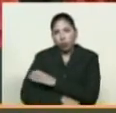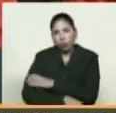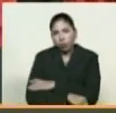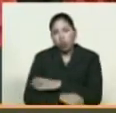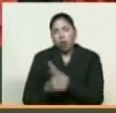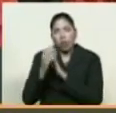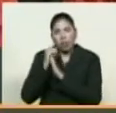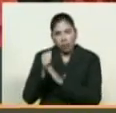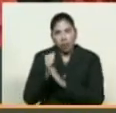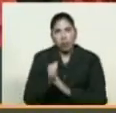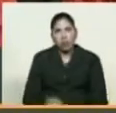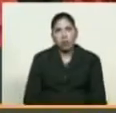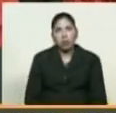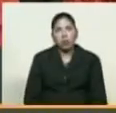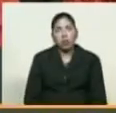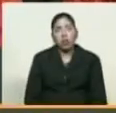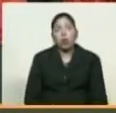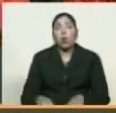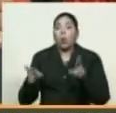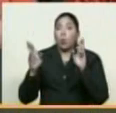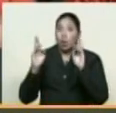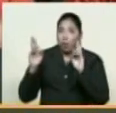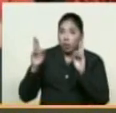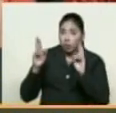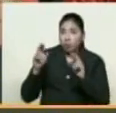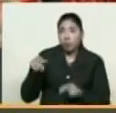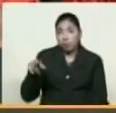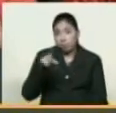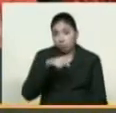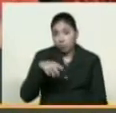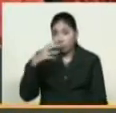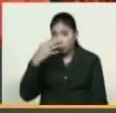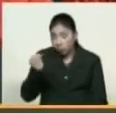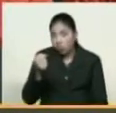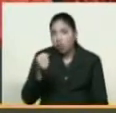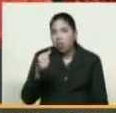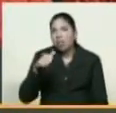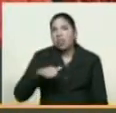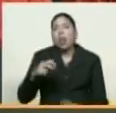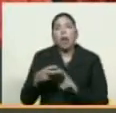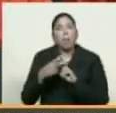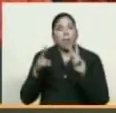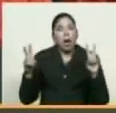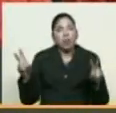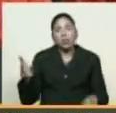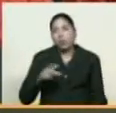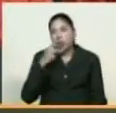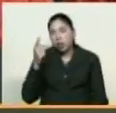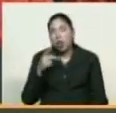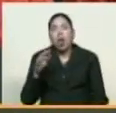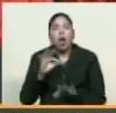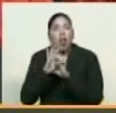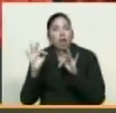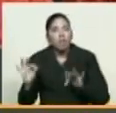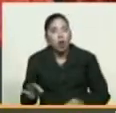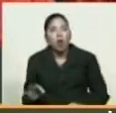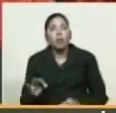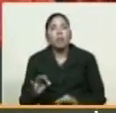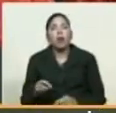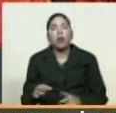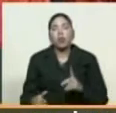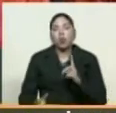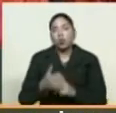dirigentes de la oposición. Ojalá y se entendiera que la política es por la paz. La política es un mecanismo para